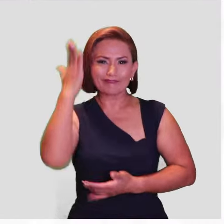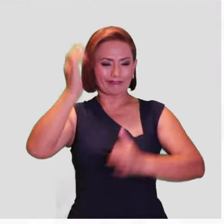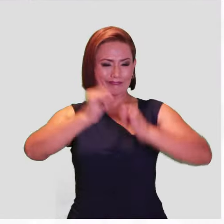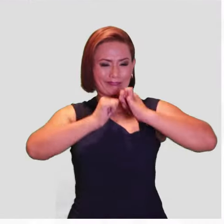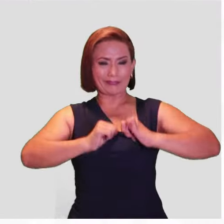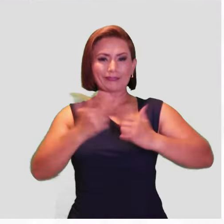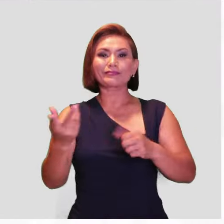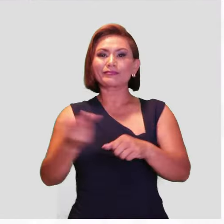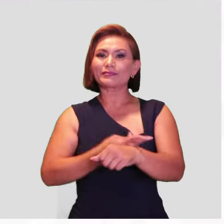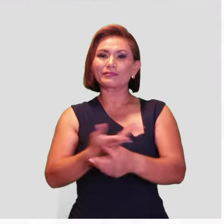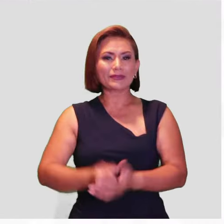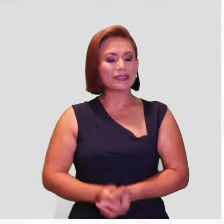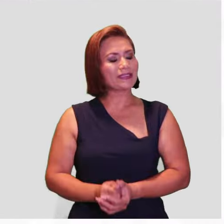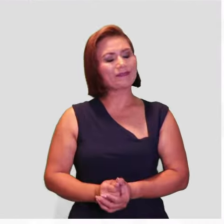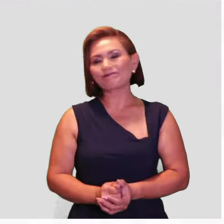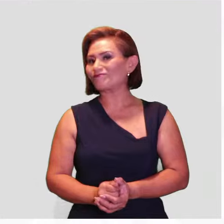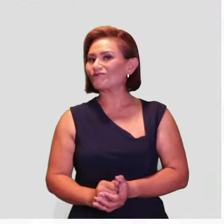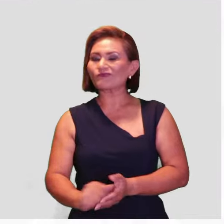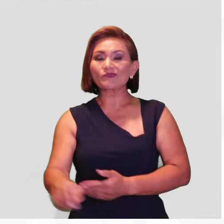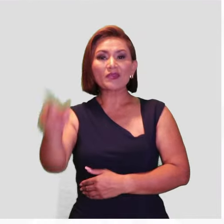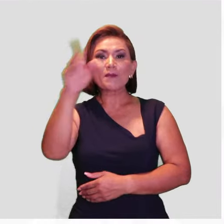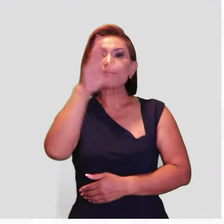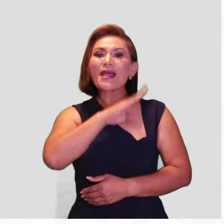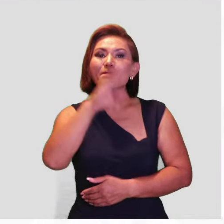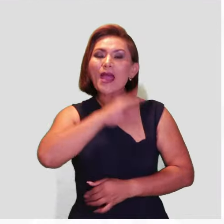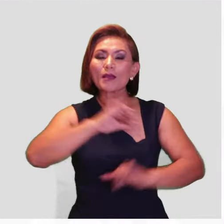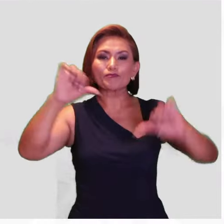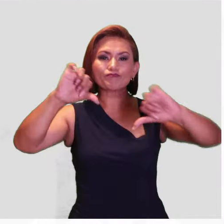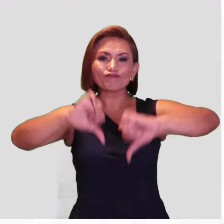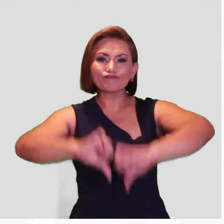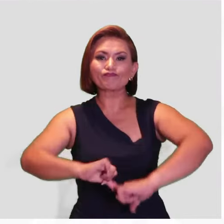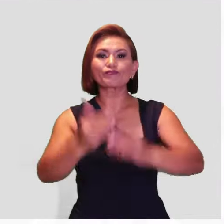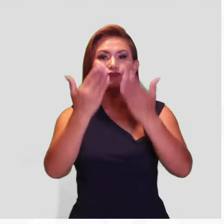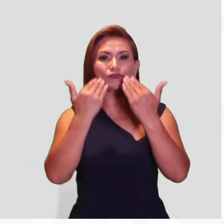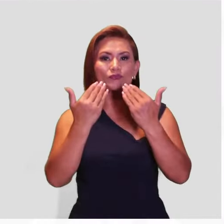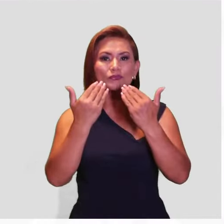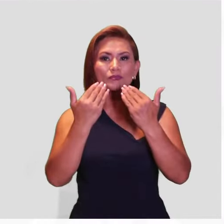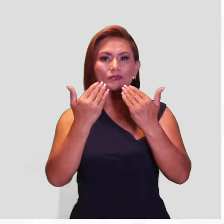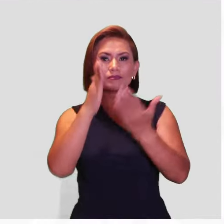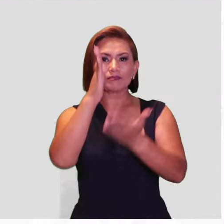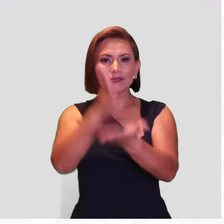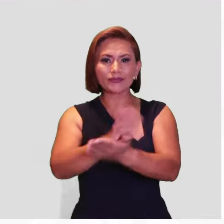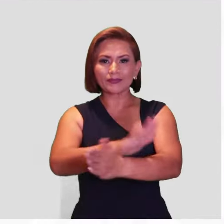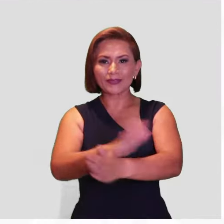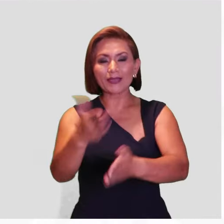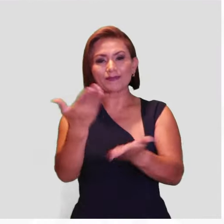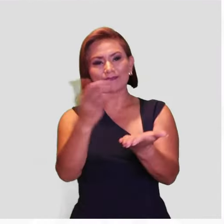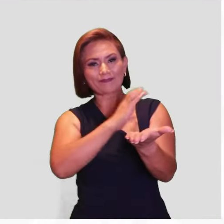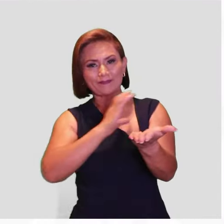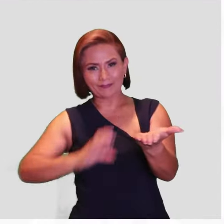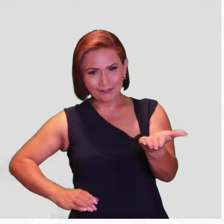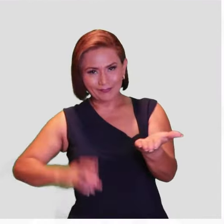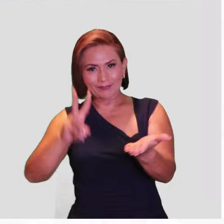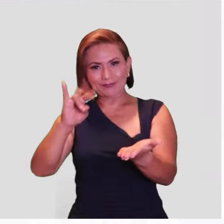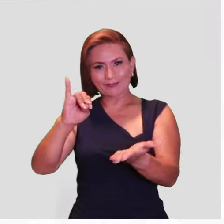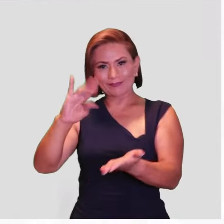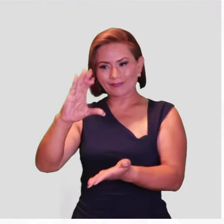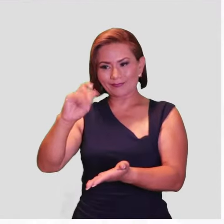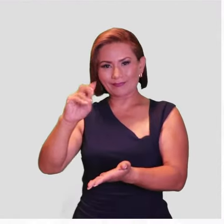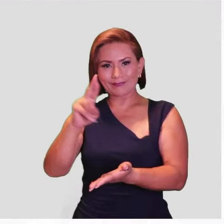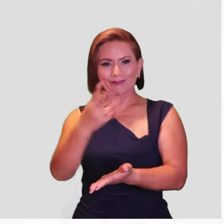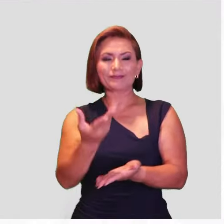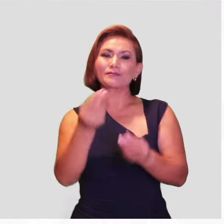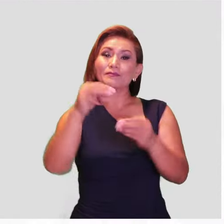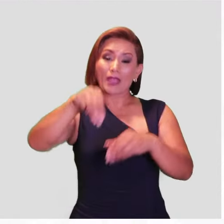condiciones irrisorias bajo las que prestan sus servicios los elementos, quienes carecen de un servicio. Gracias, candidato Víctor Manuel Rocha Basurto, por